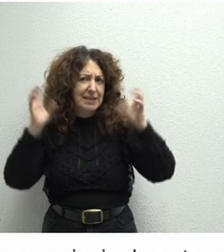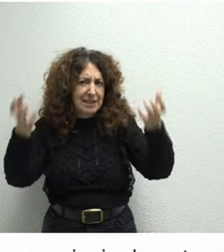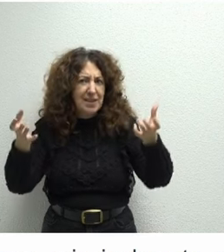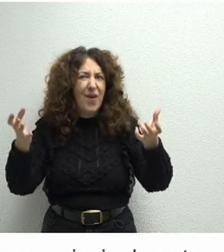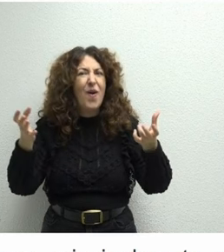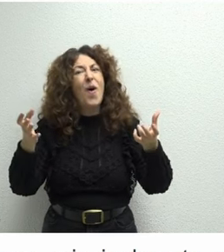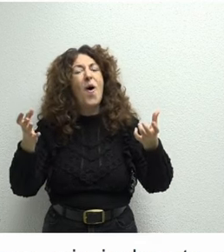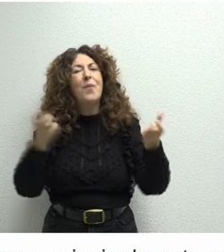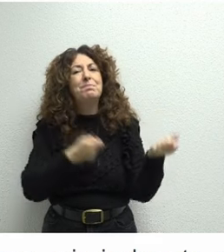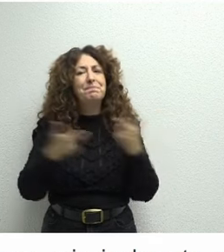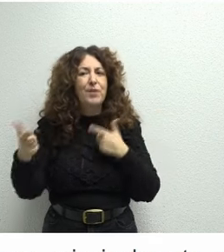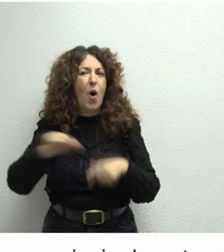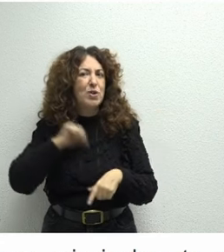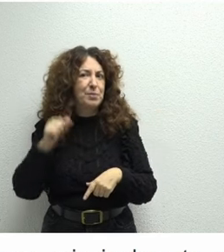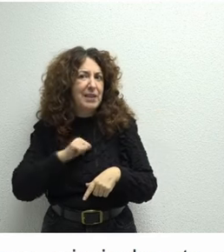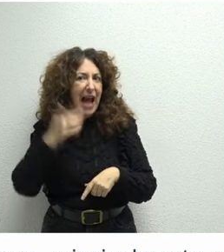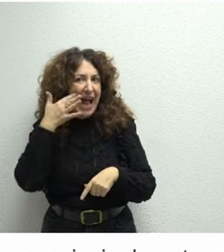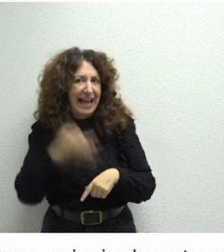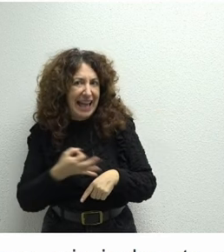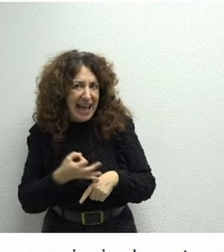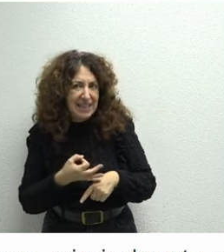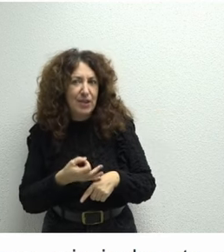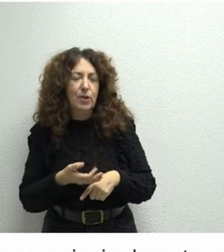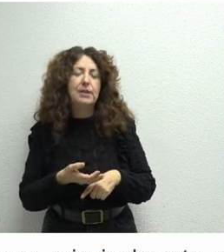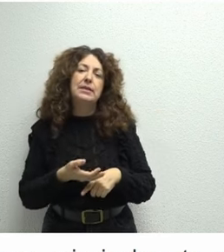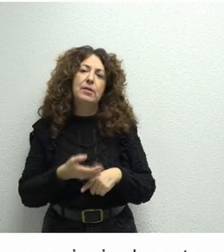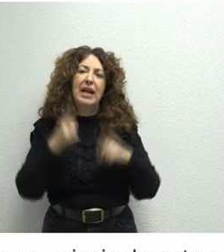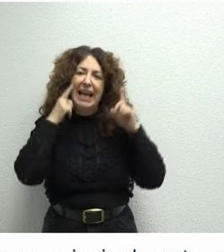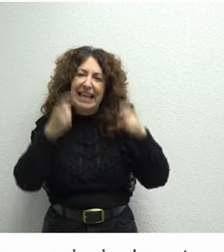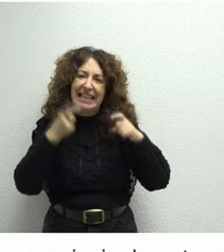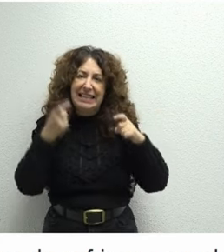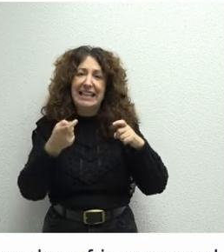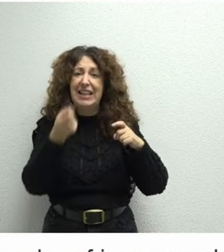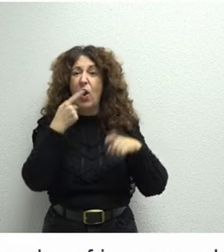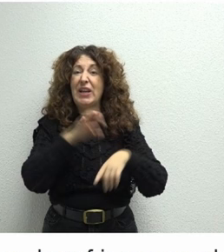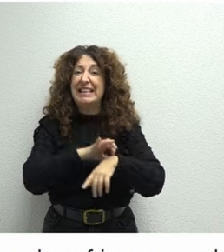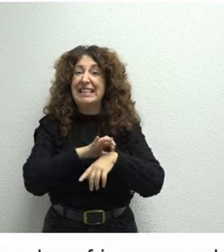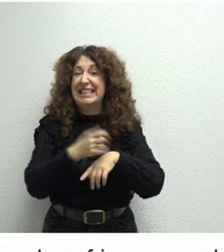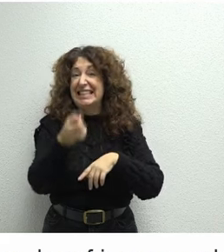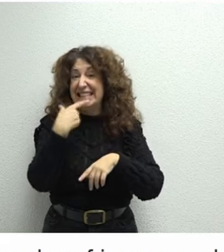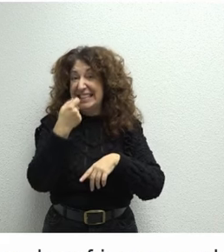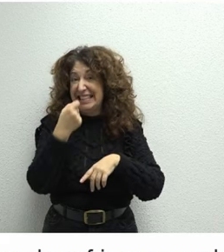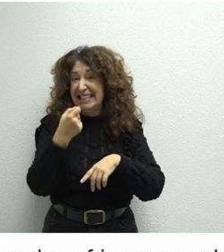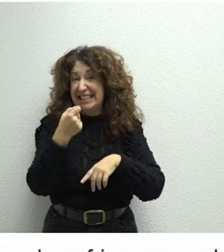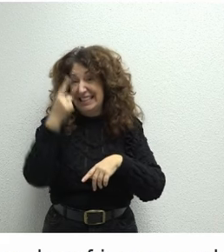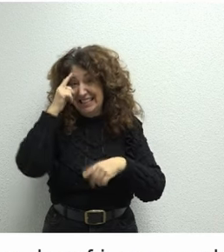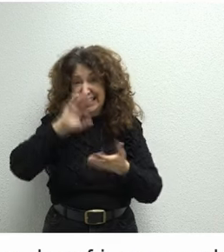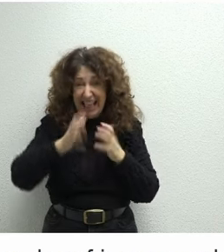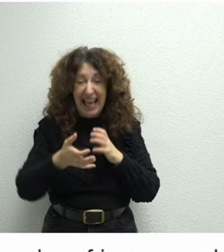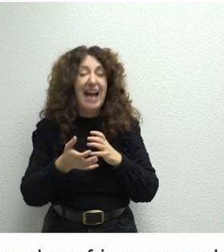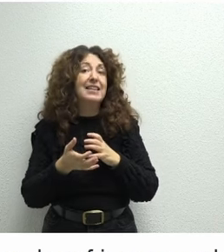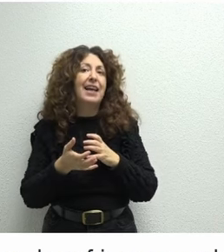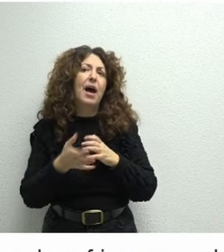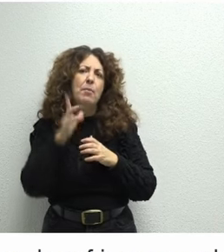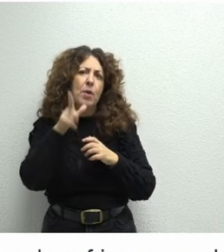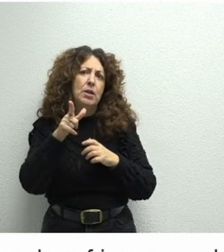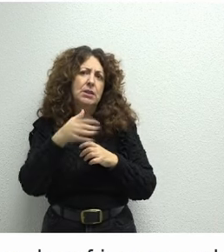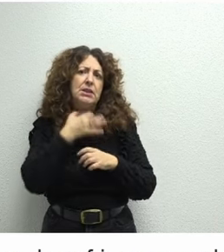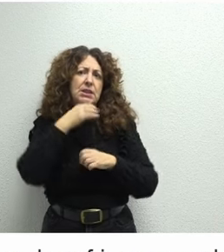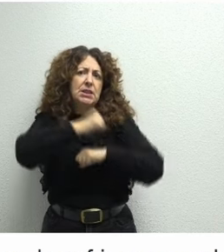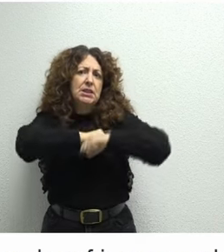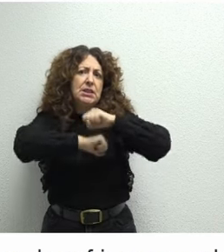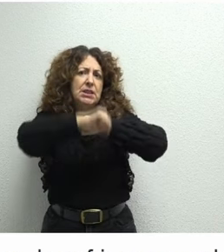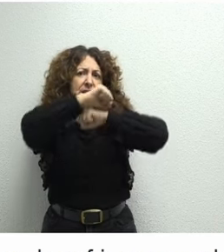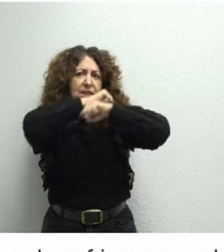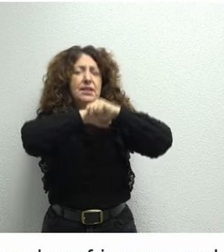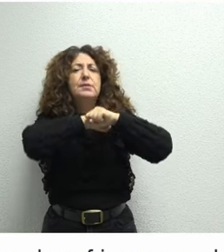ingreso hospitalario Bueno pues intentar con el psiquiatra de aquella manera A lo mejor psiquiatra por la carga asistencial no puede pues yo a lo mejor